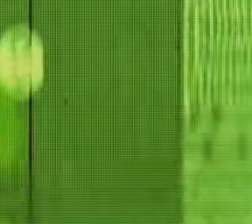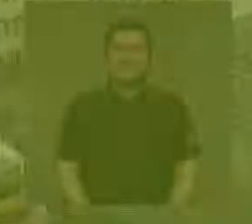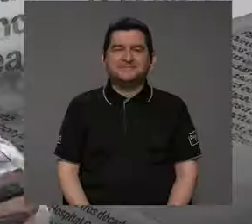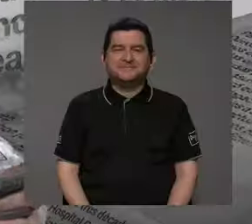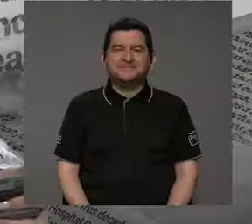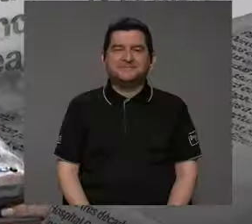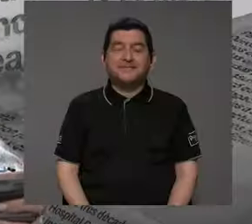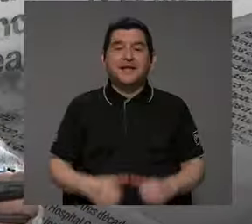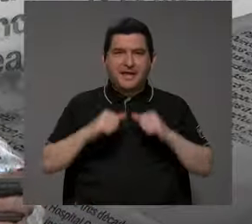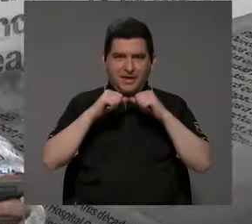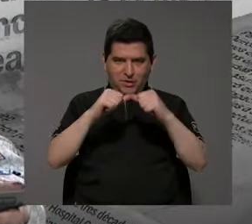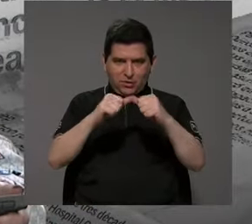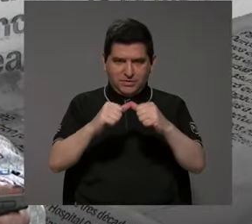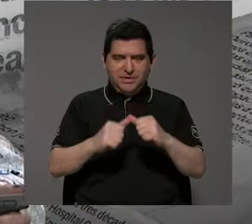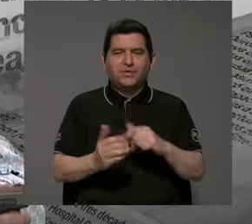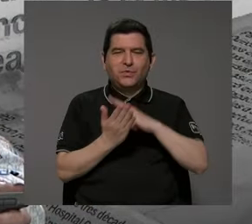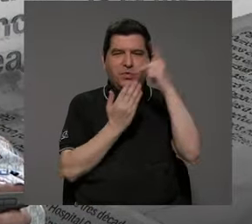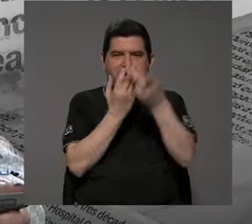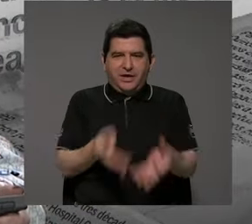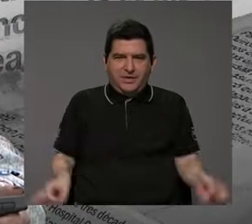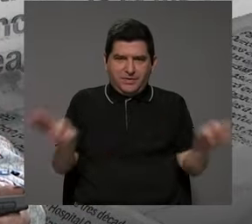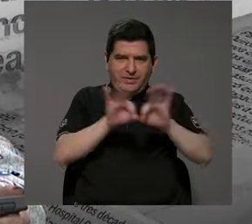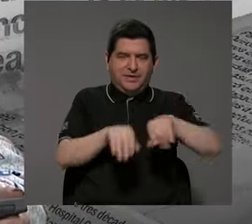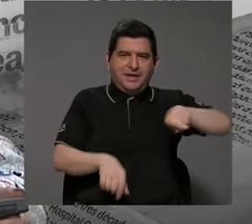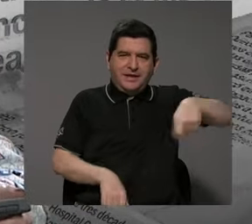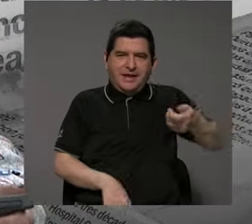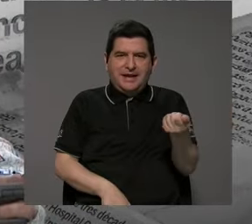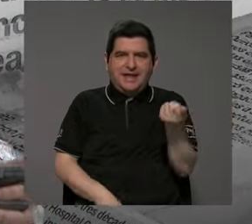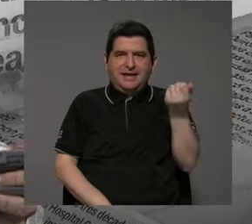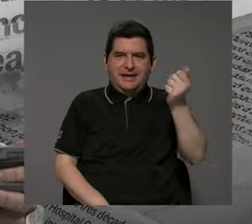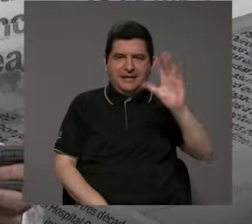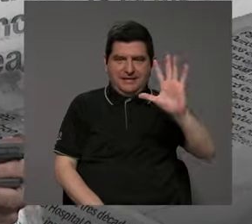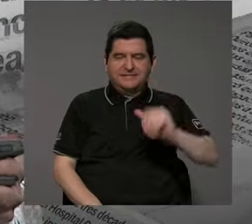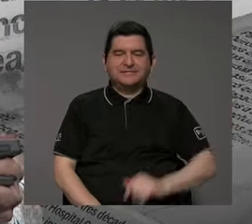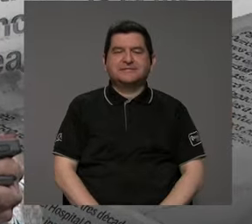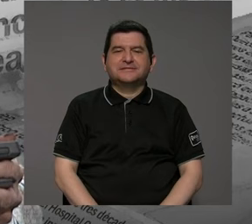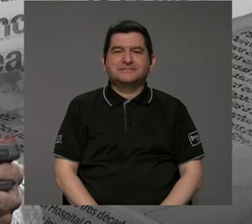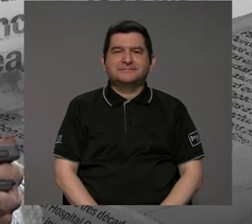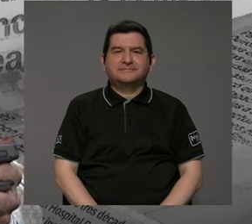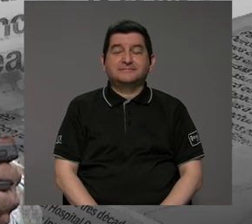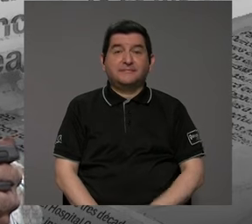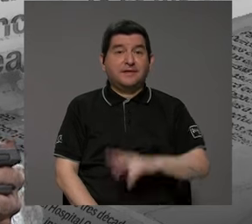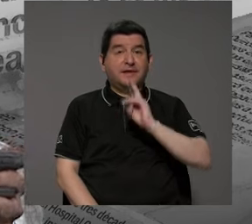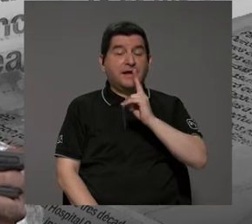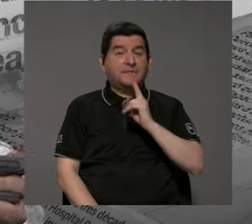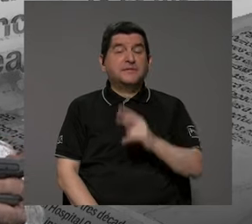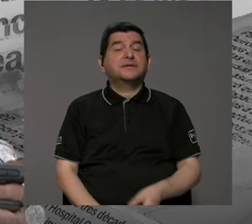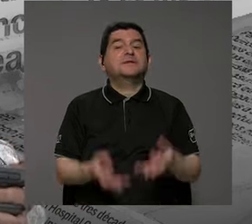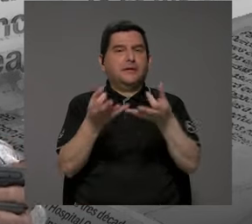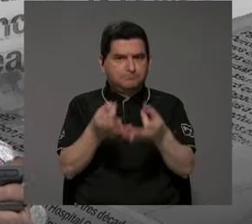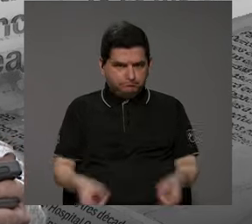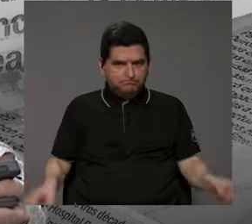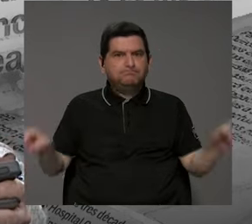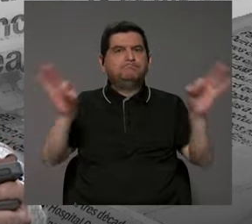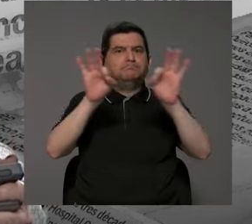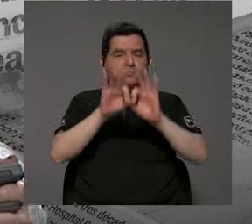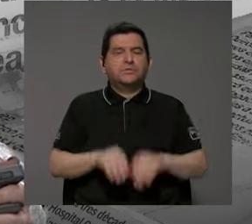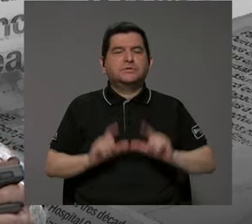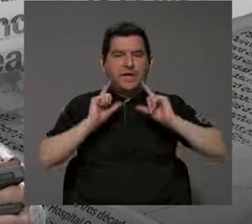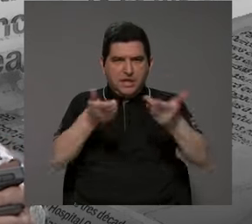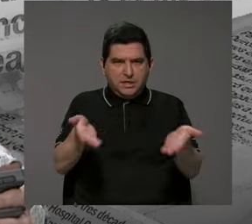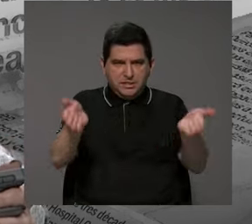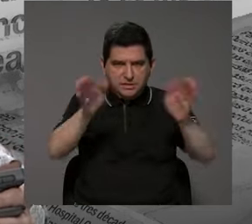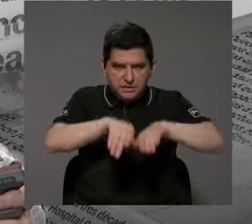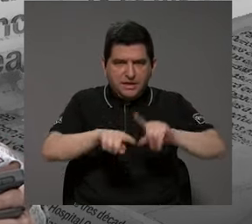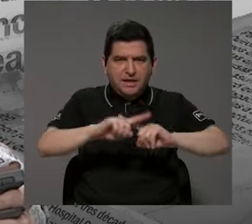febrero continuamos con lo Porta aquí por Canal 15 eh Bueno realmente importa mucho los rellenos sanitarios